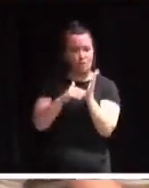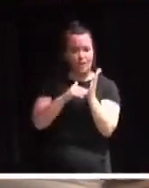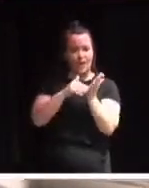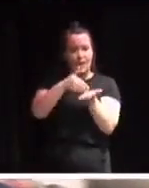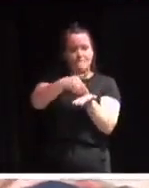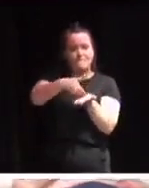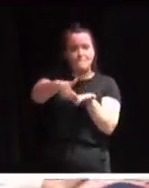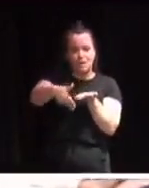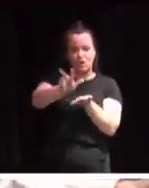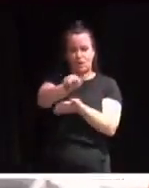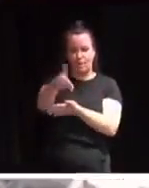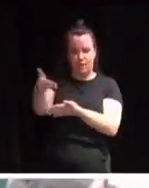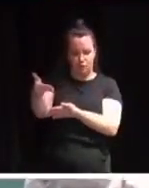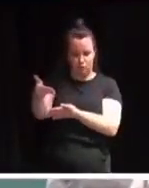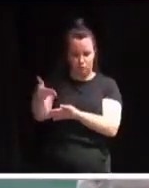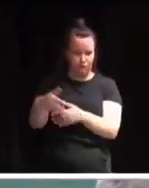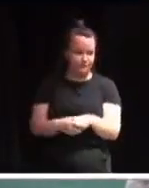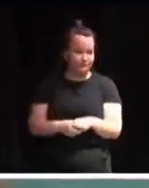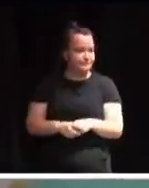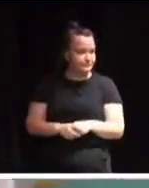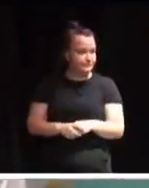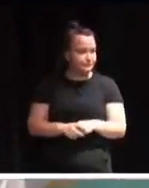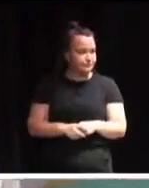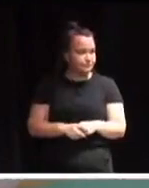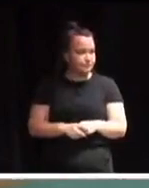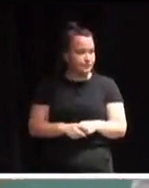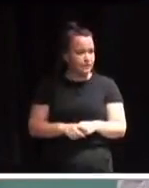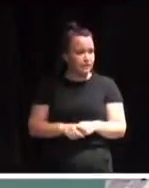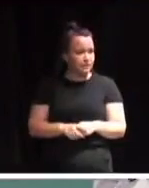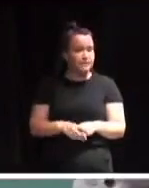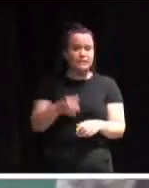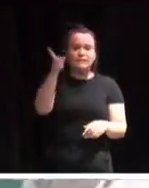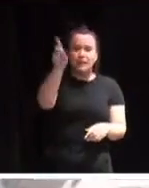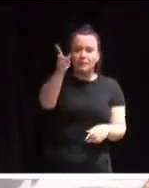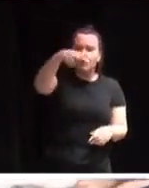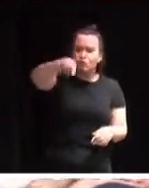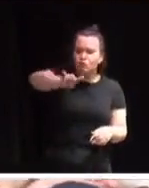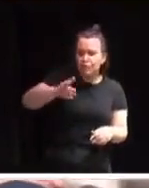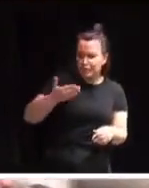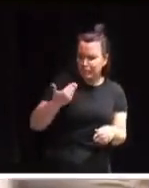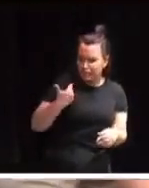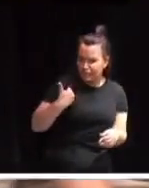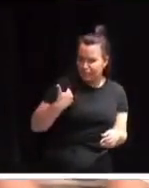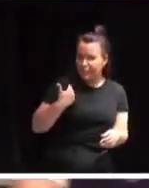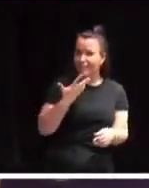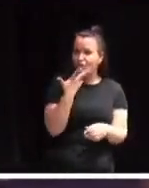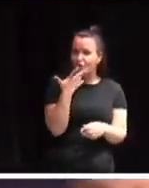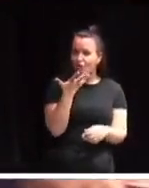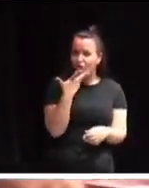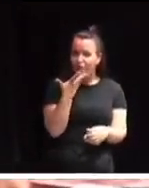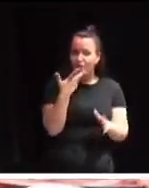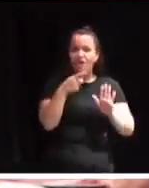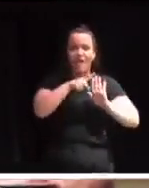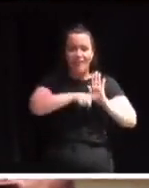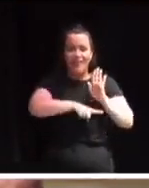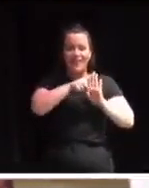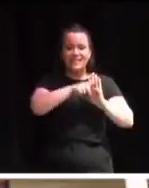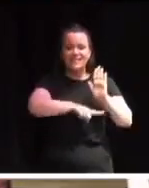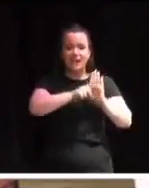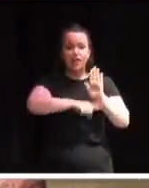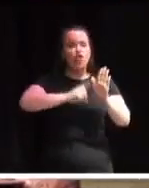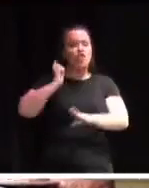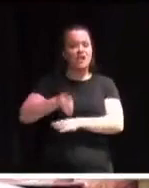de euros en beneficio y acabamos de conocer el listado de los banqueros